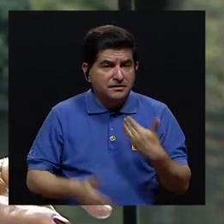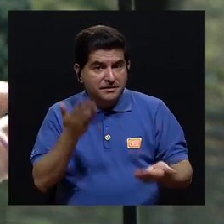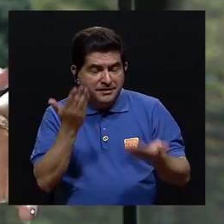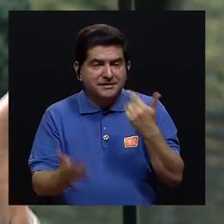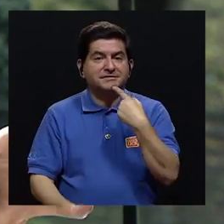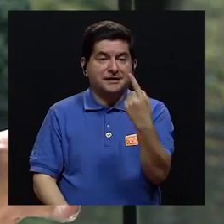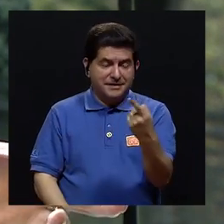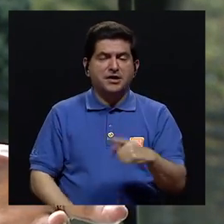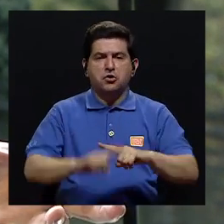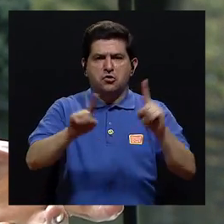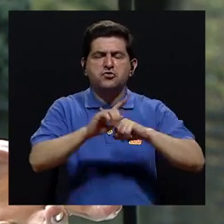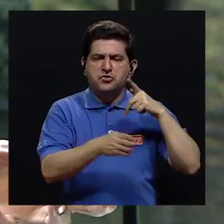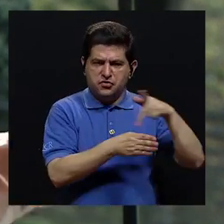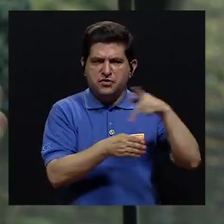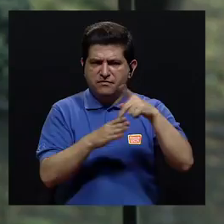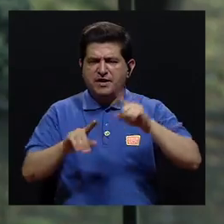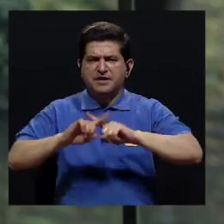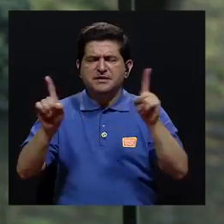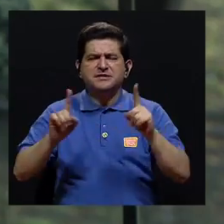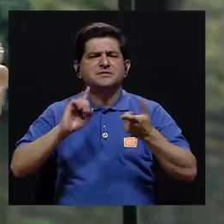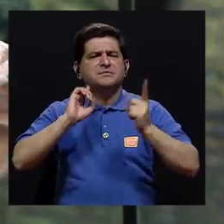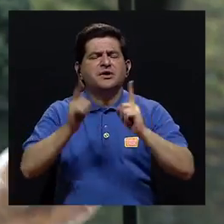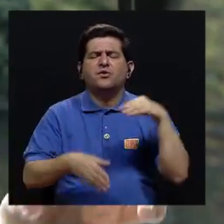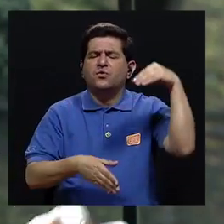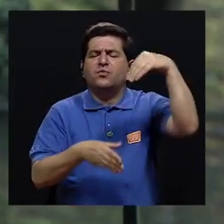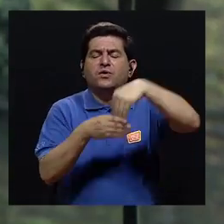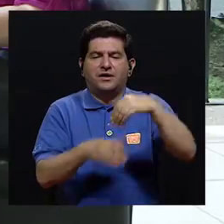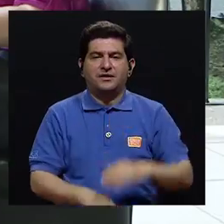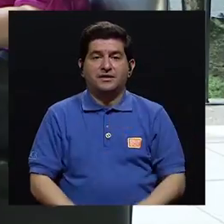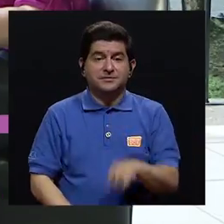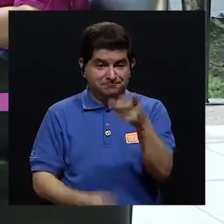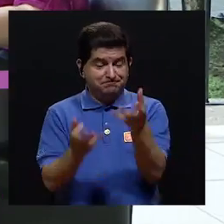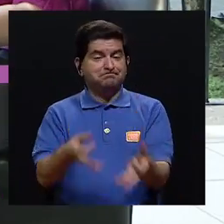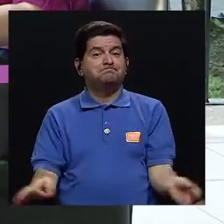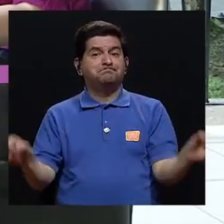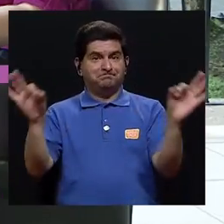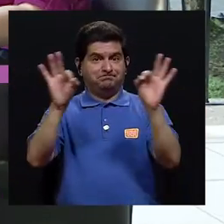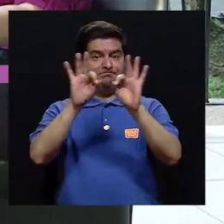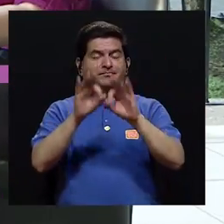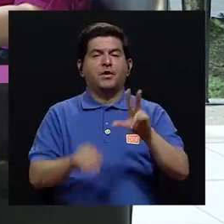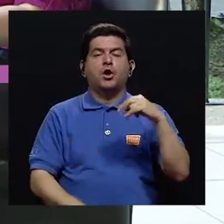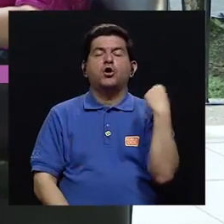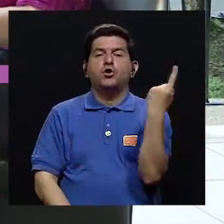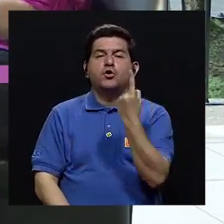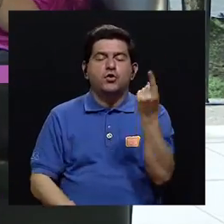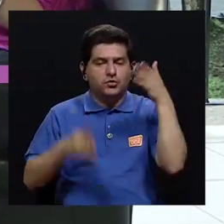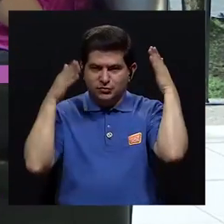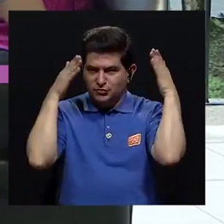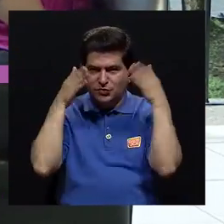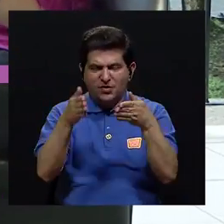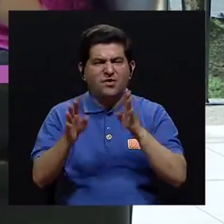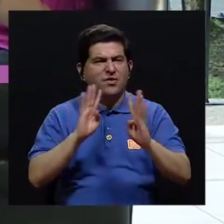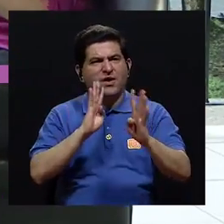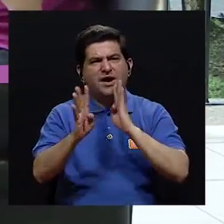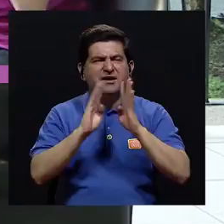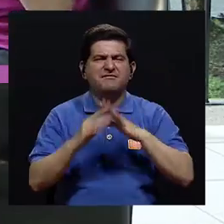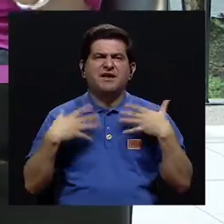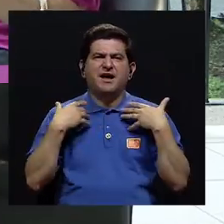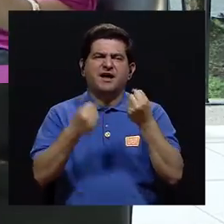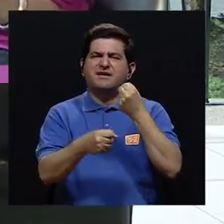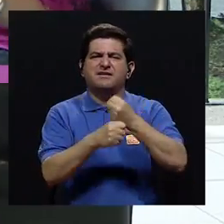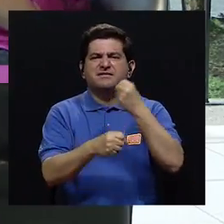divide? Correcto. Bueno, ya dijiste que es interdisciplinaria, pero ¿qué áreas específicas tiene? Eso es muy importante. No solo se enfoca, a veces hablamos de